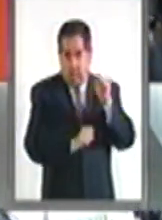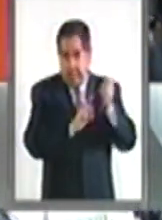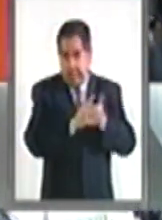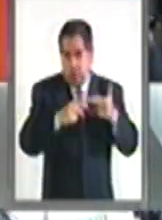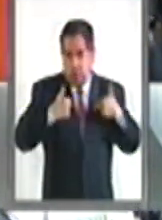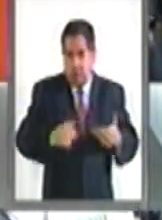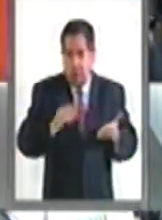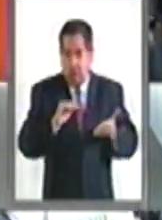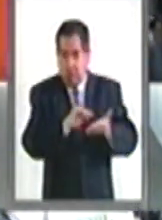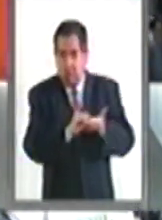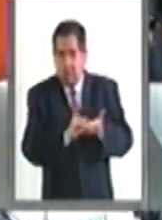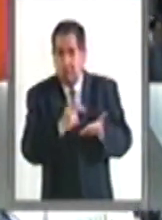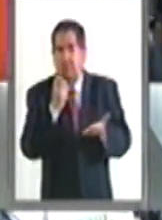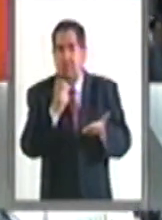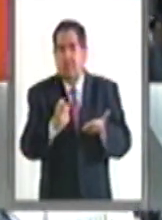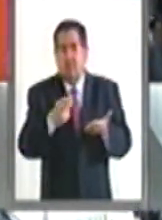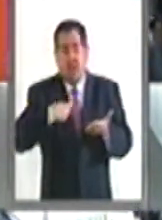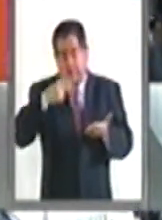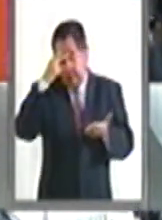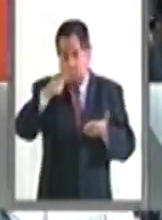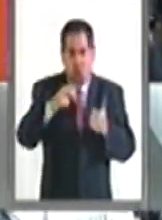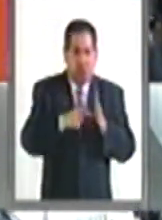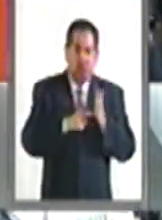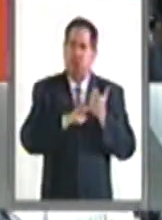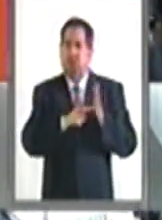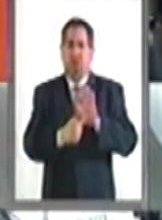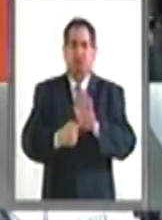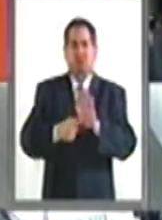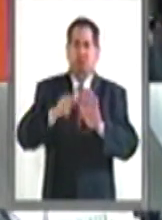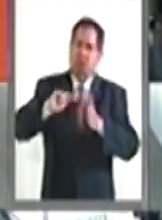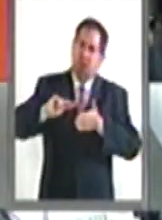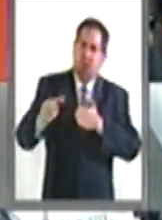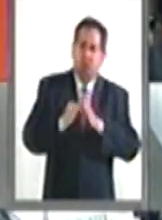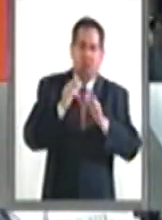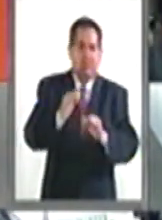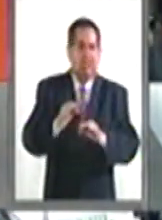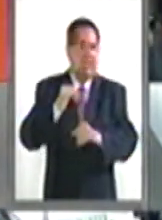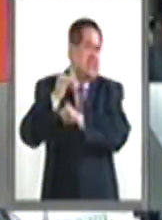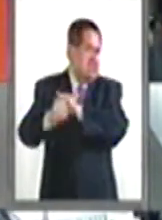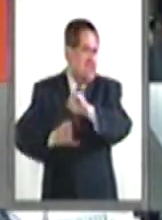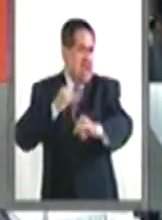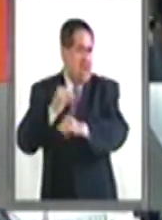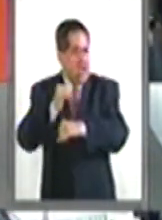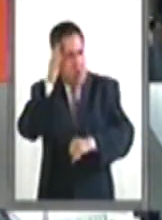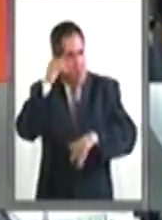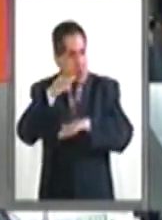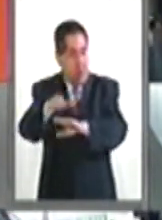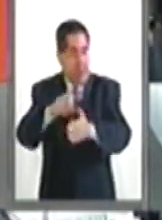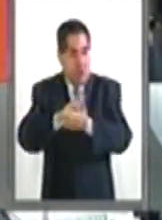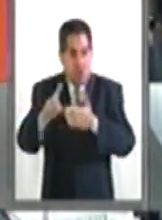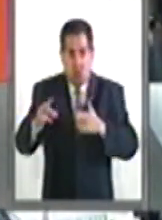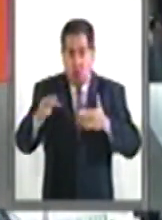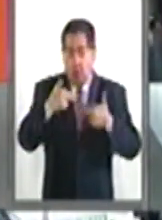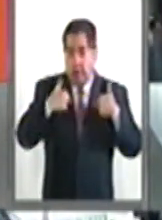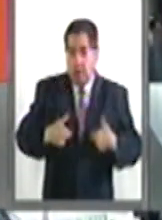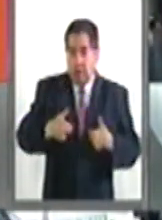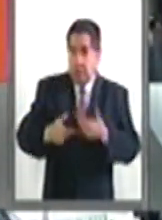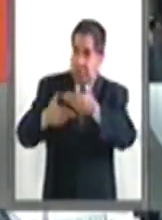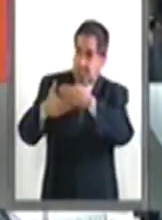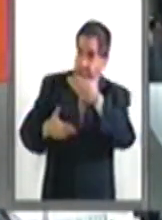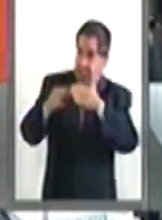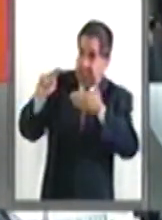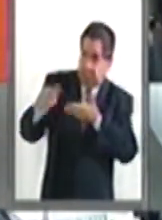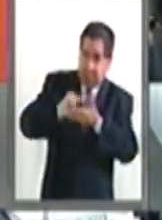derechos humanos, de la cual México se compromete a suscribir los acuerdos internacionales y los convenios de los